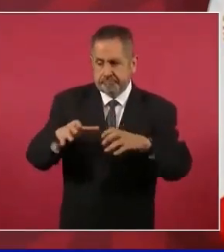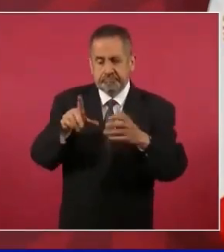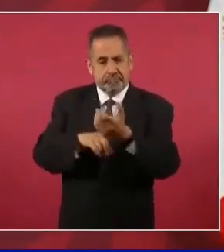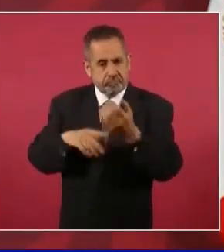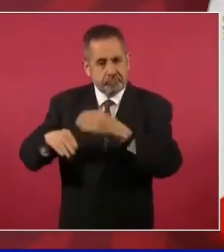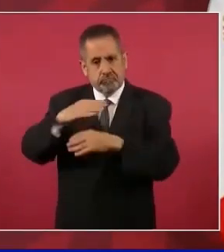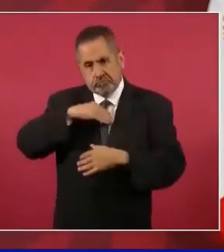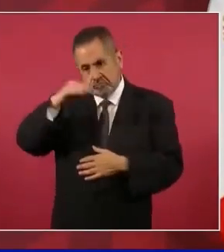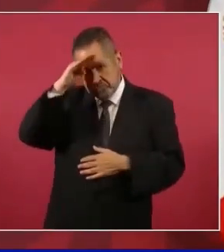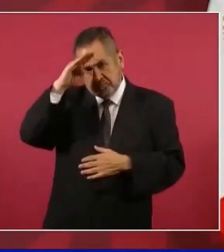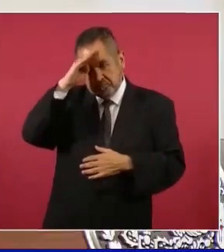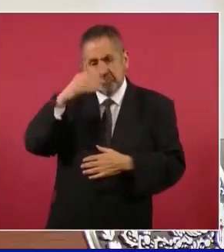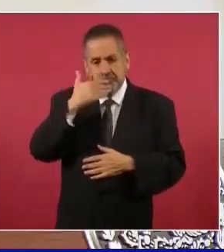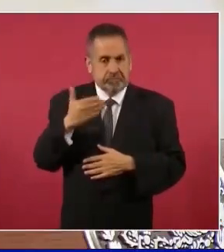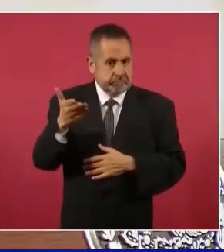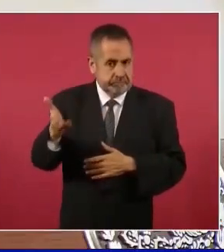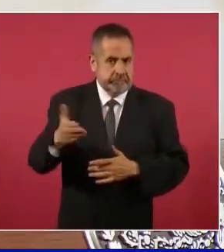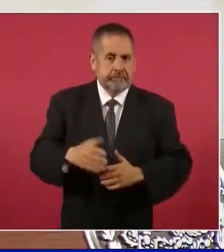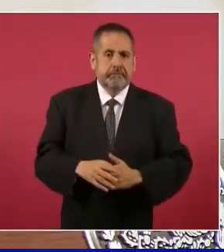lo piensen,